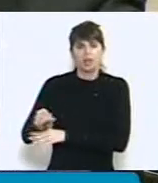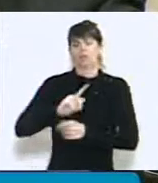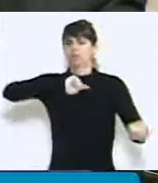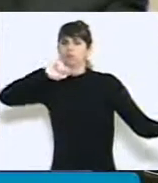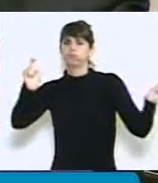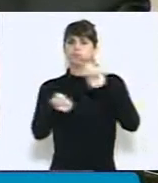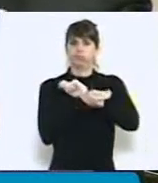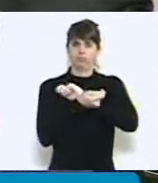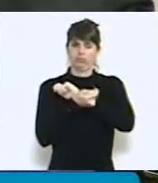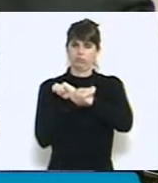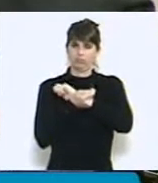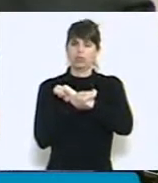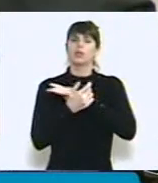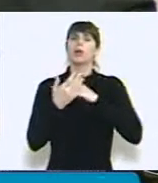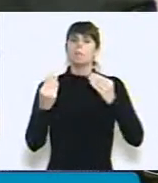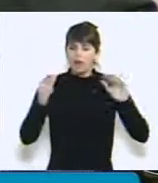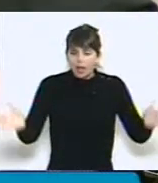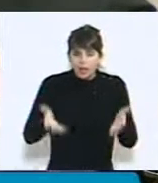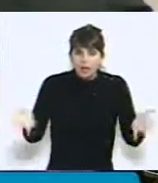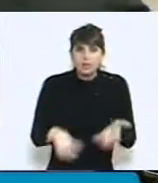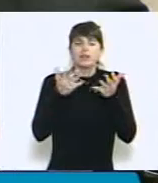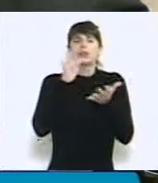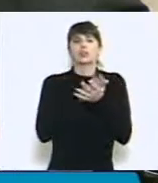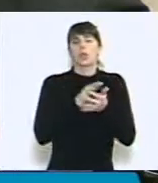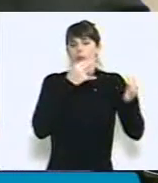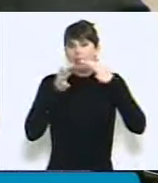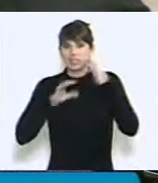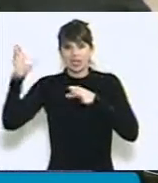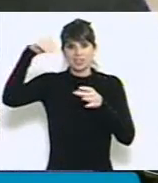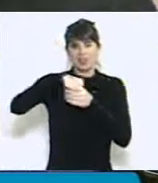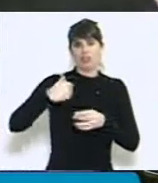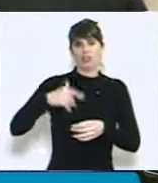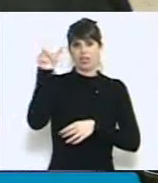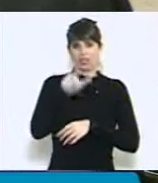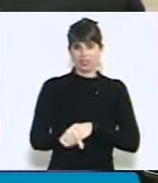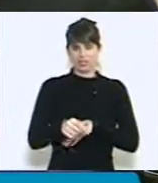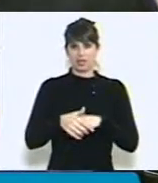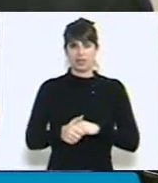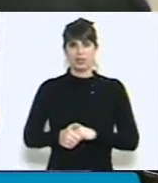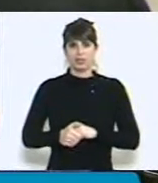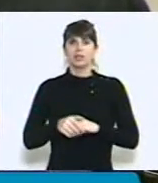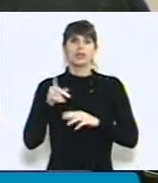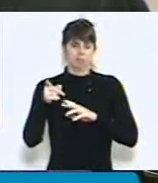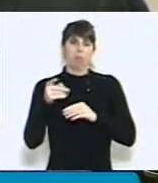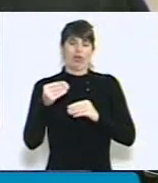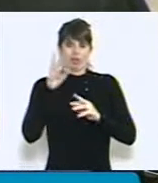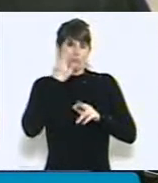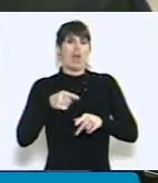marcha justamente el consumo interno y que estaba claramente en contra de las medidas del gobierno de aquel